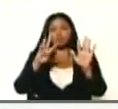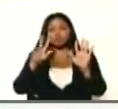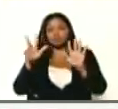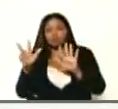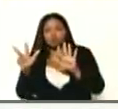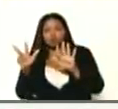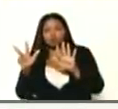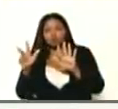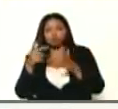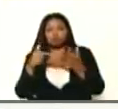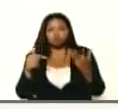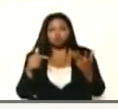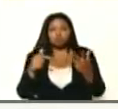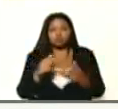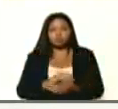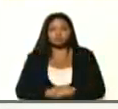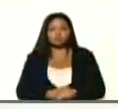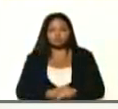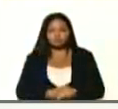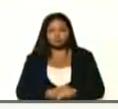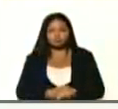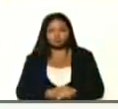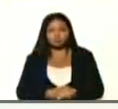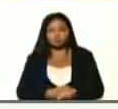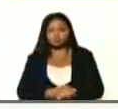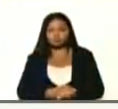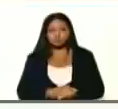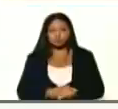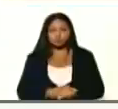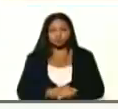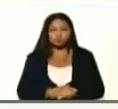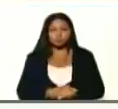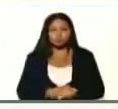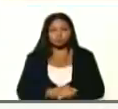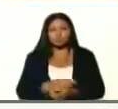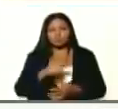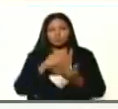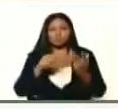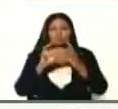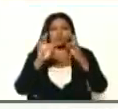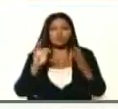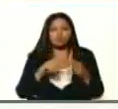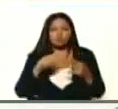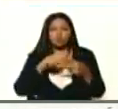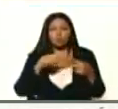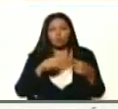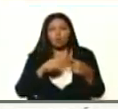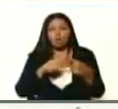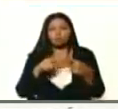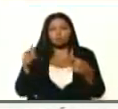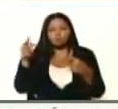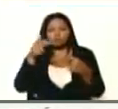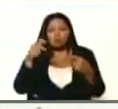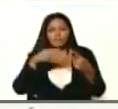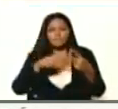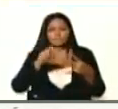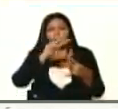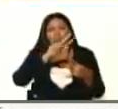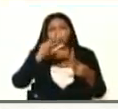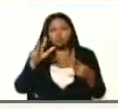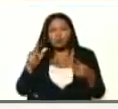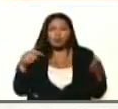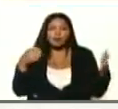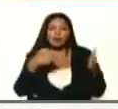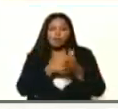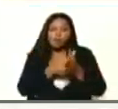798 elementos de material bélico, discriminados de la siguiente manera: 4 fusiles, 29 cargadores de